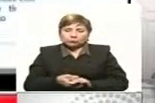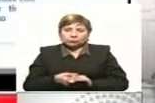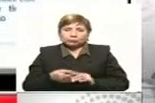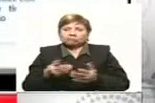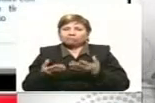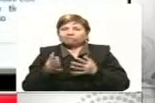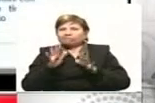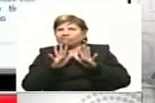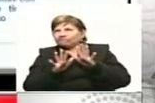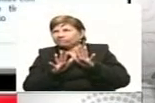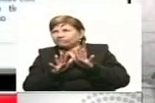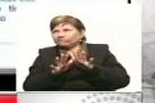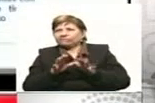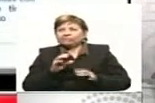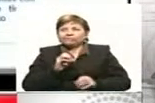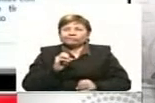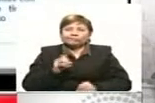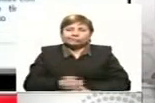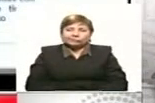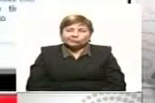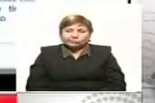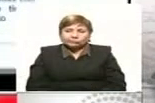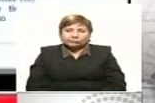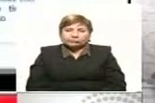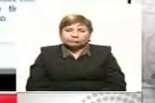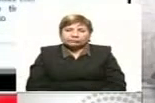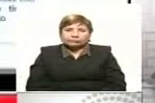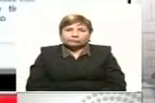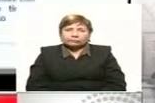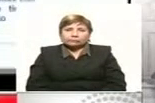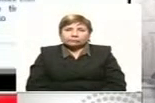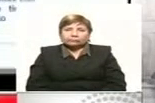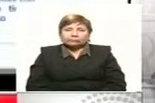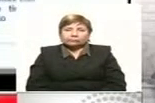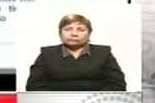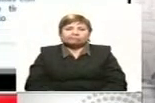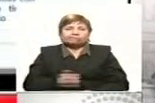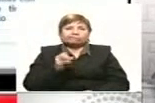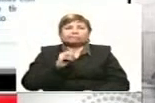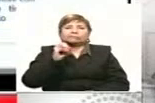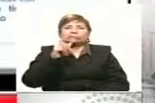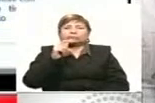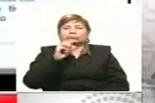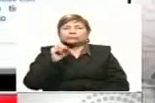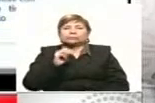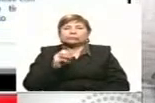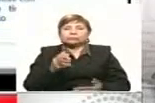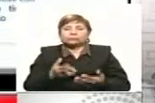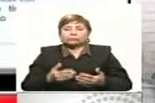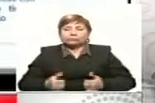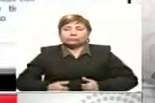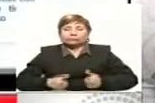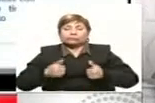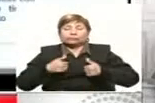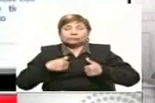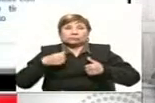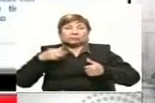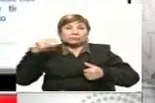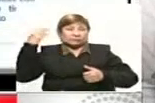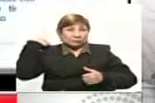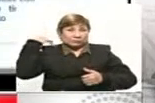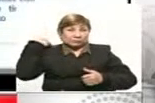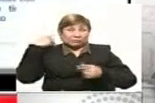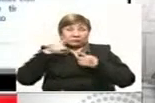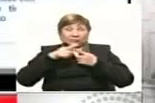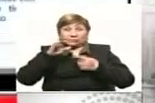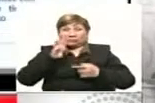vivos, 10 por 1.000 nacidos vivos. La tasa de morbilidad por tuberculosis, es